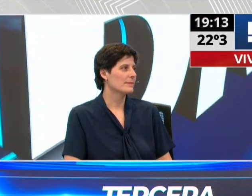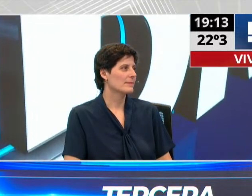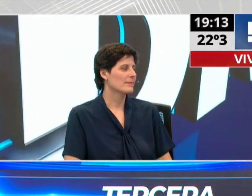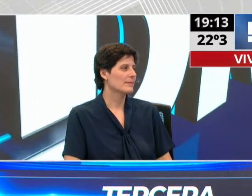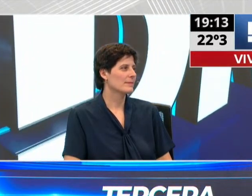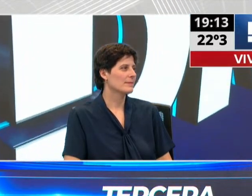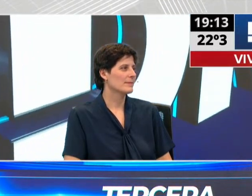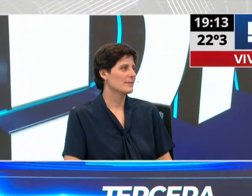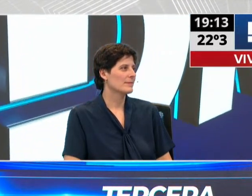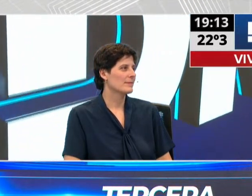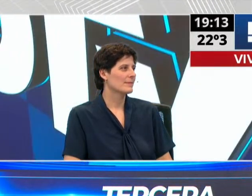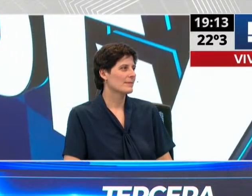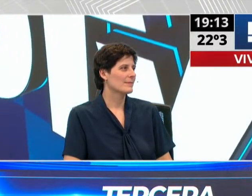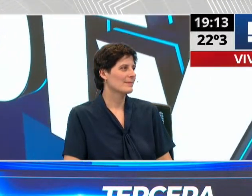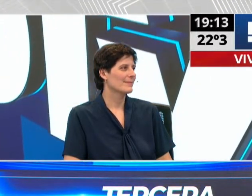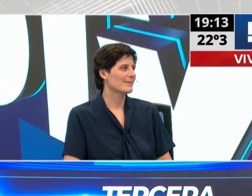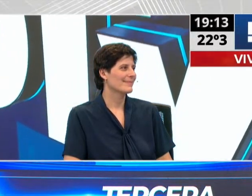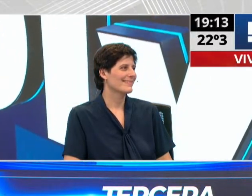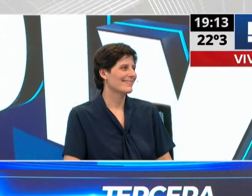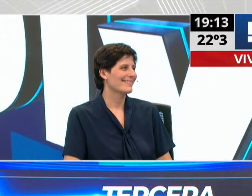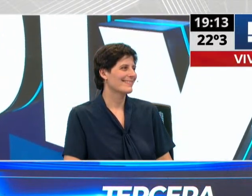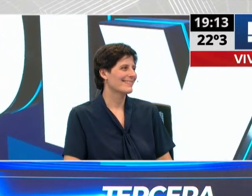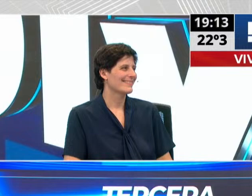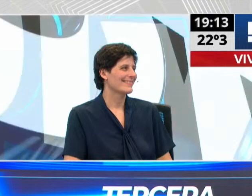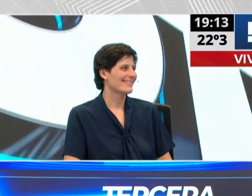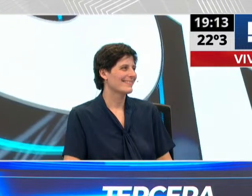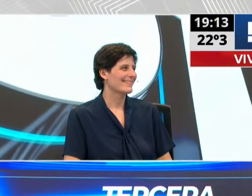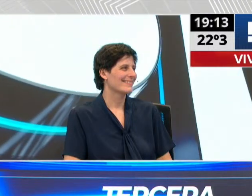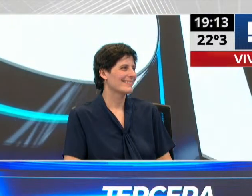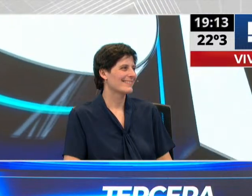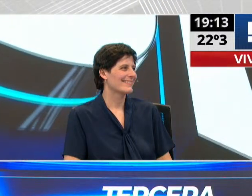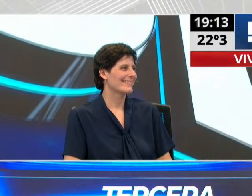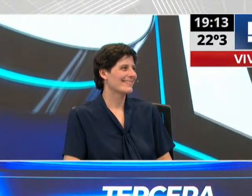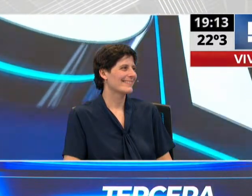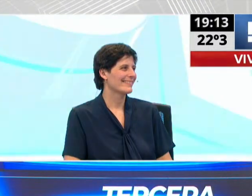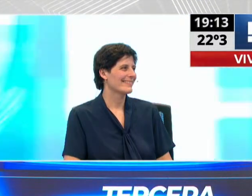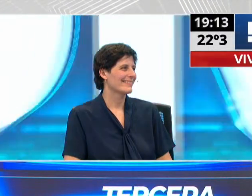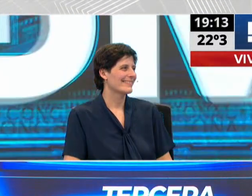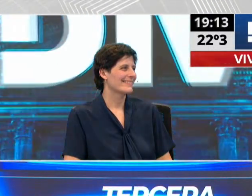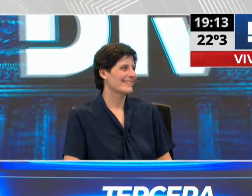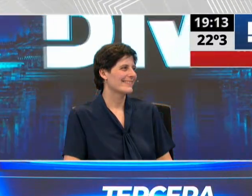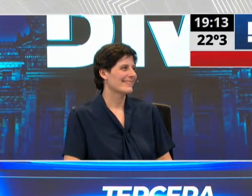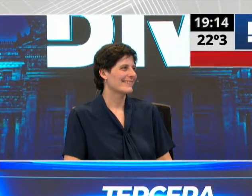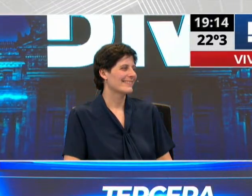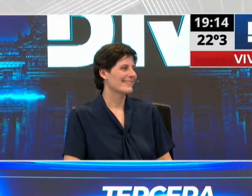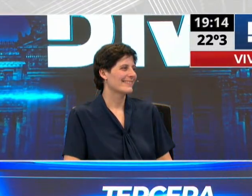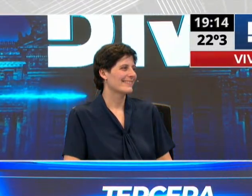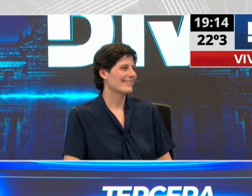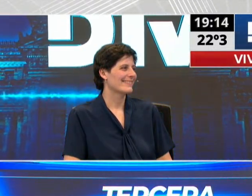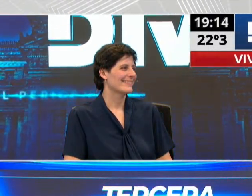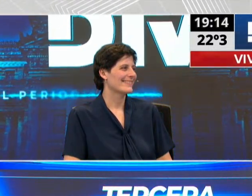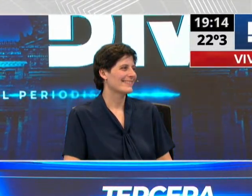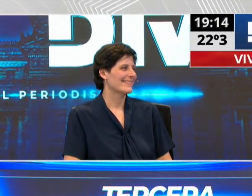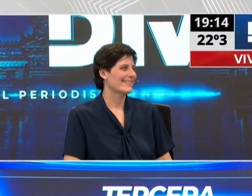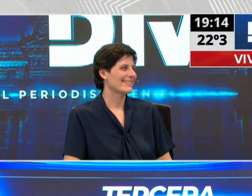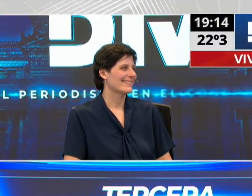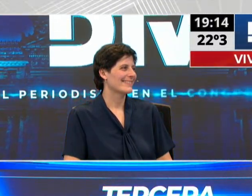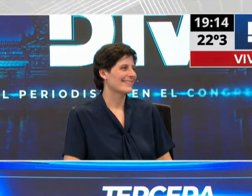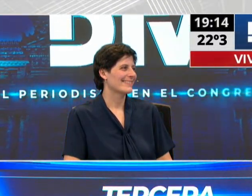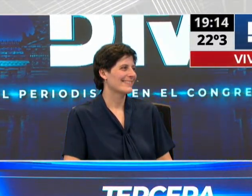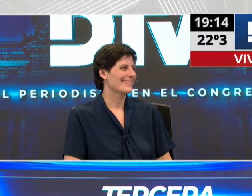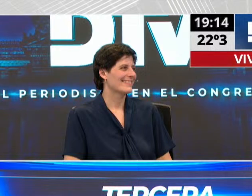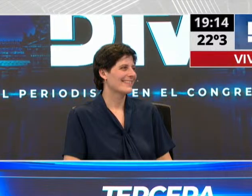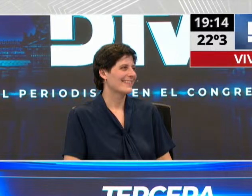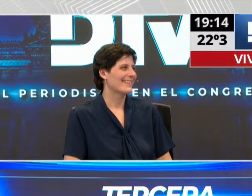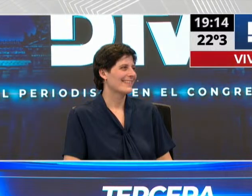son muy pocos en su bloque, decía, bueno, si avanzan con eso, estamos en condiciones de armar un bloque que se llame Restos del Mundo,